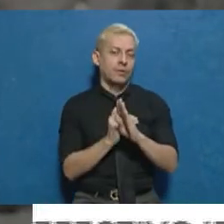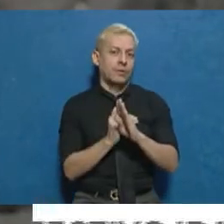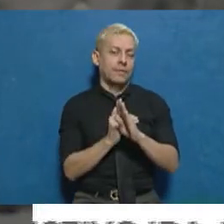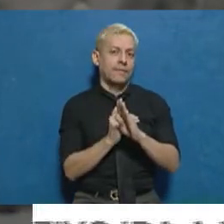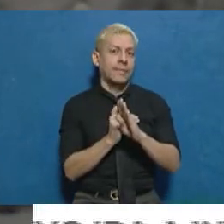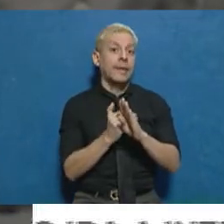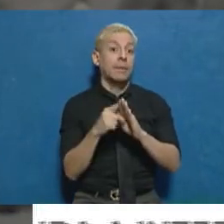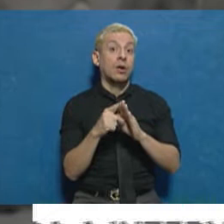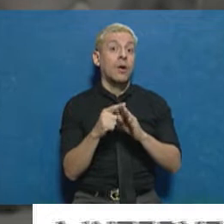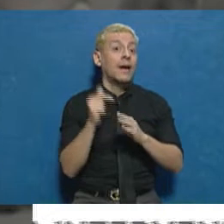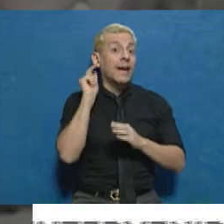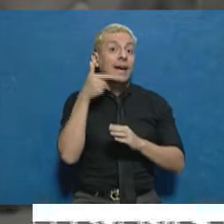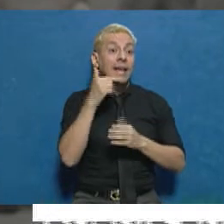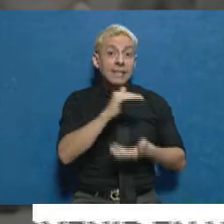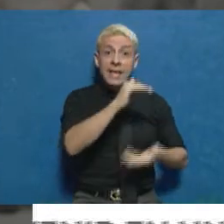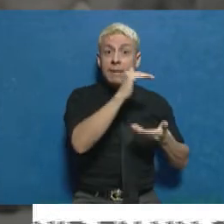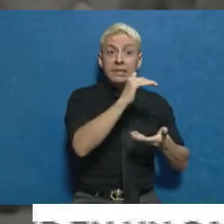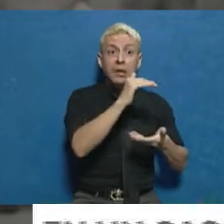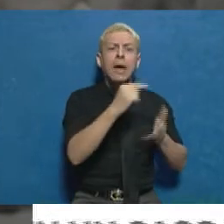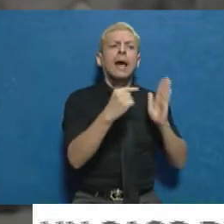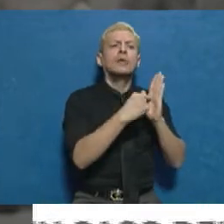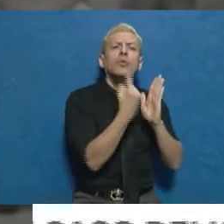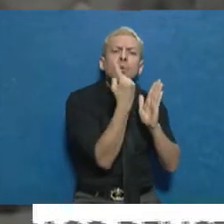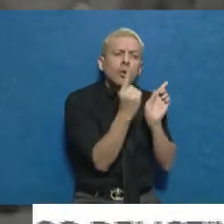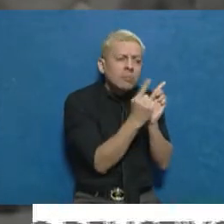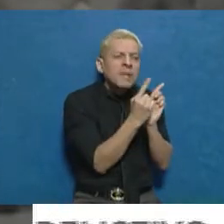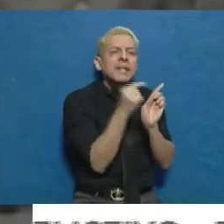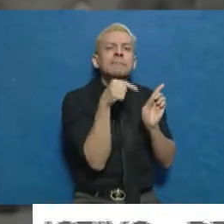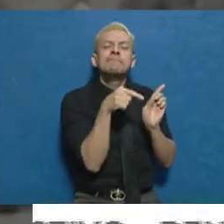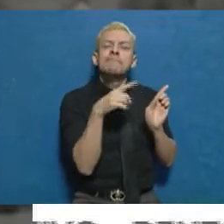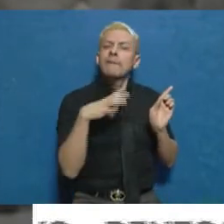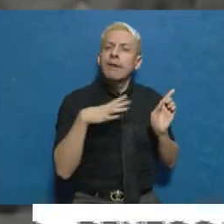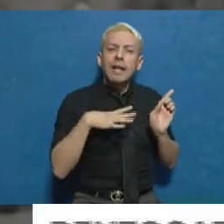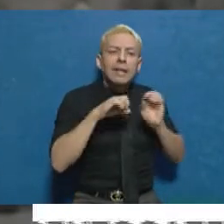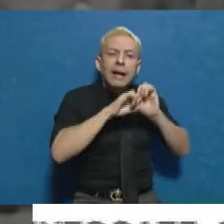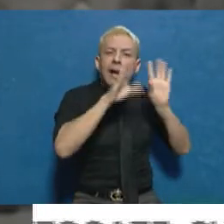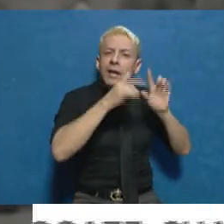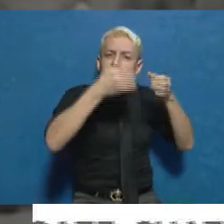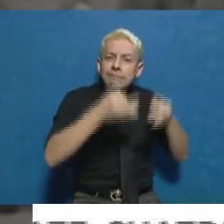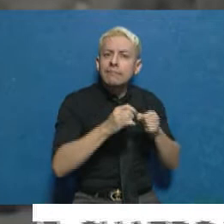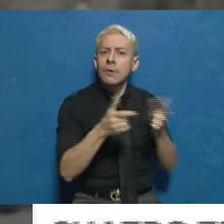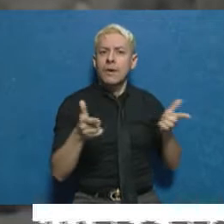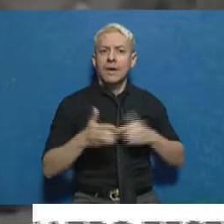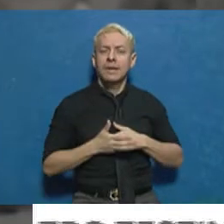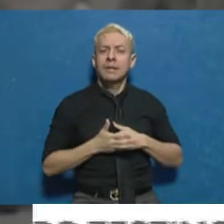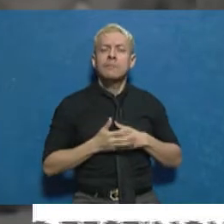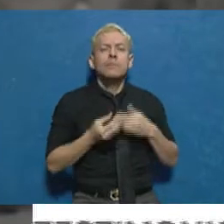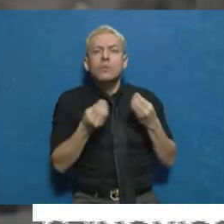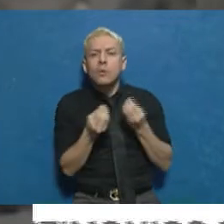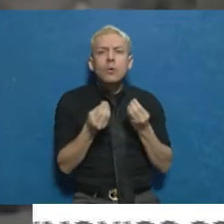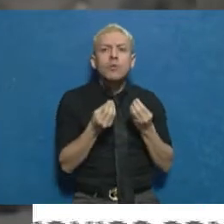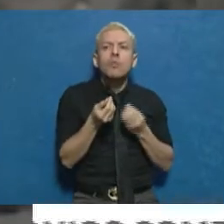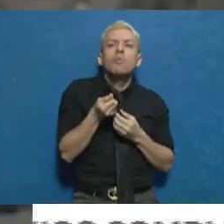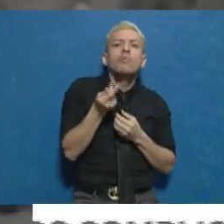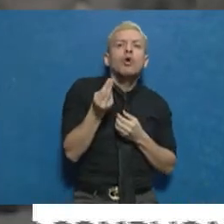Pero para el gas envasado se menciona un artículo, pero no queda claro perfectamente cuál es ese